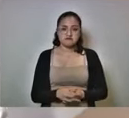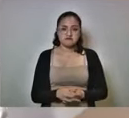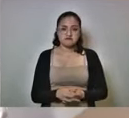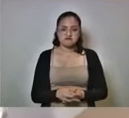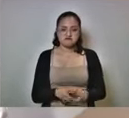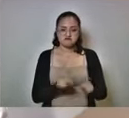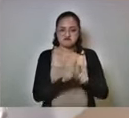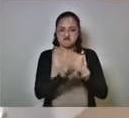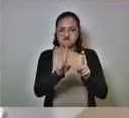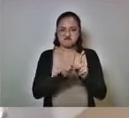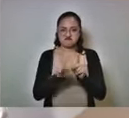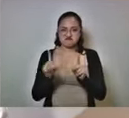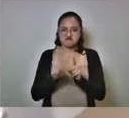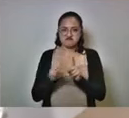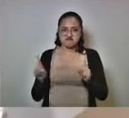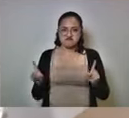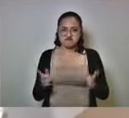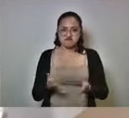de estar